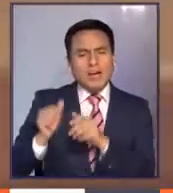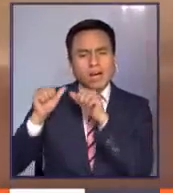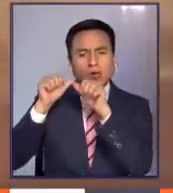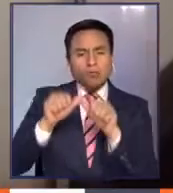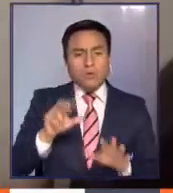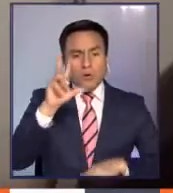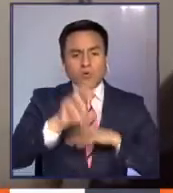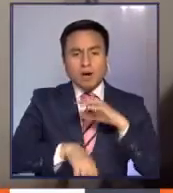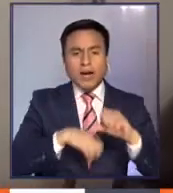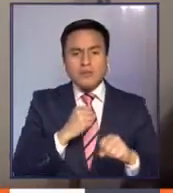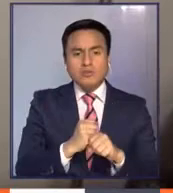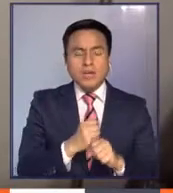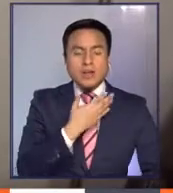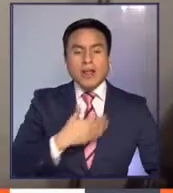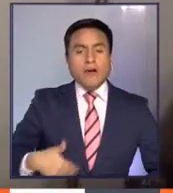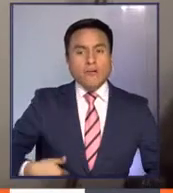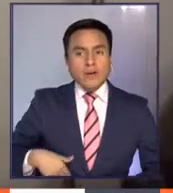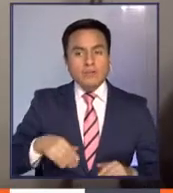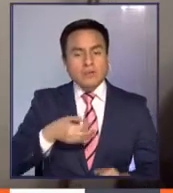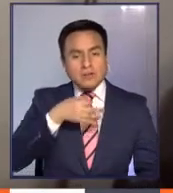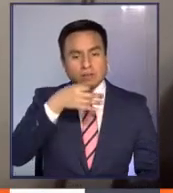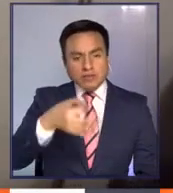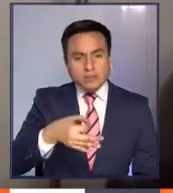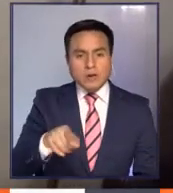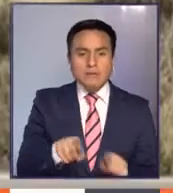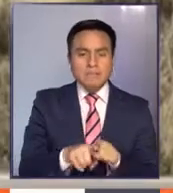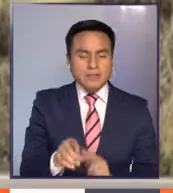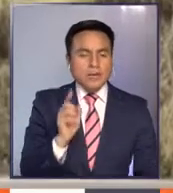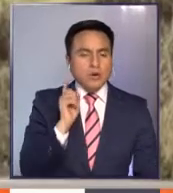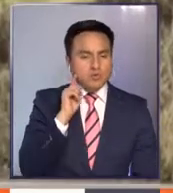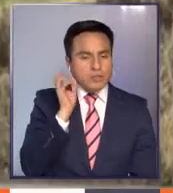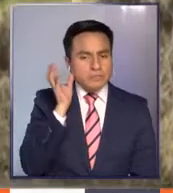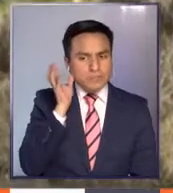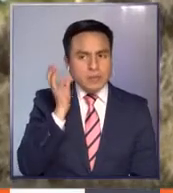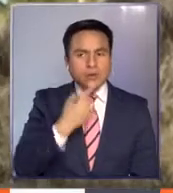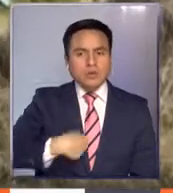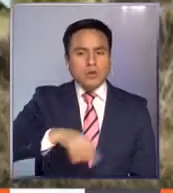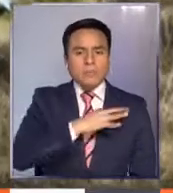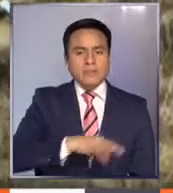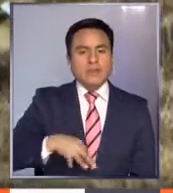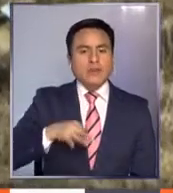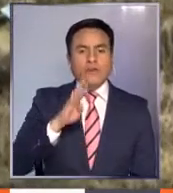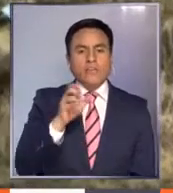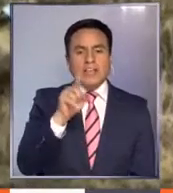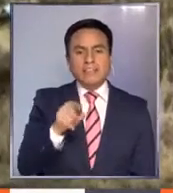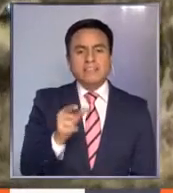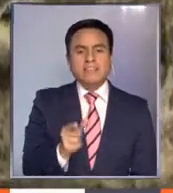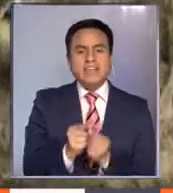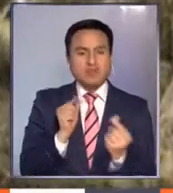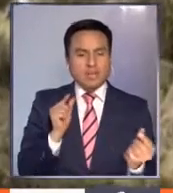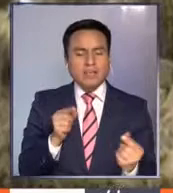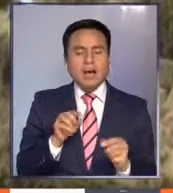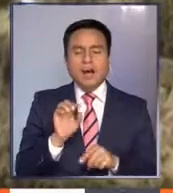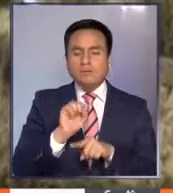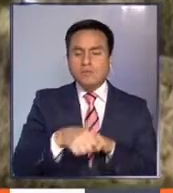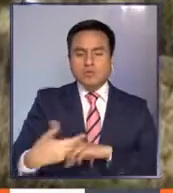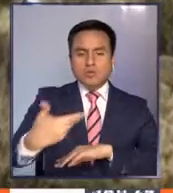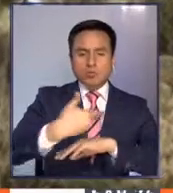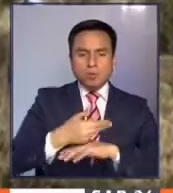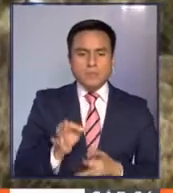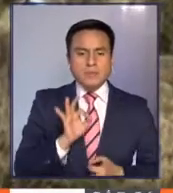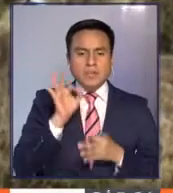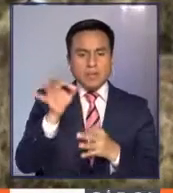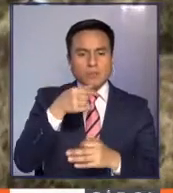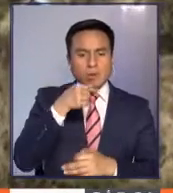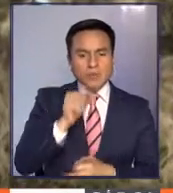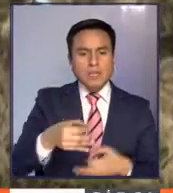tiempo y que ahora desde el gobierno aseguran van a escuchar. Como Ministerio de Bienes Nacionales hemos acogido la solicitud, que además se va a presentar prontamente